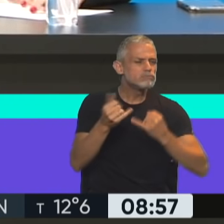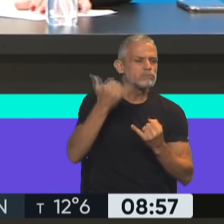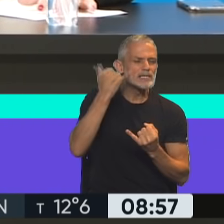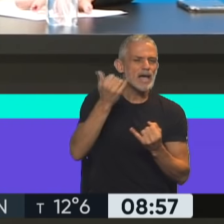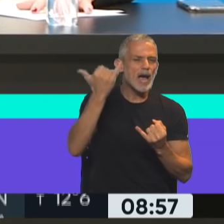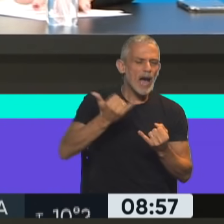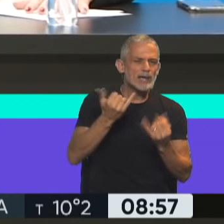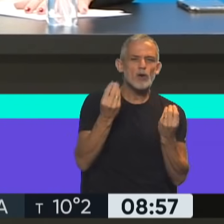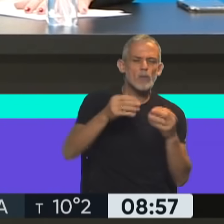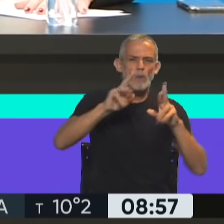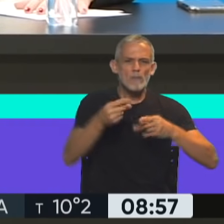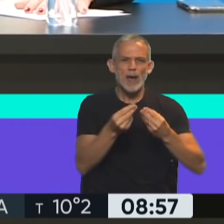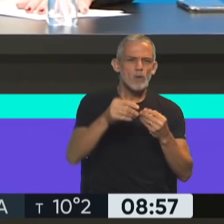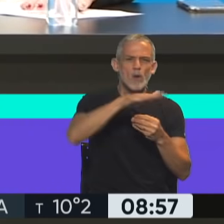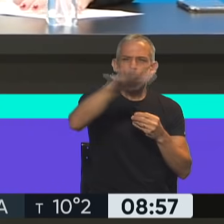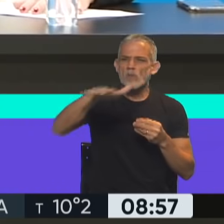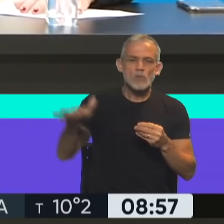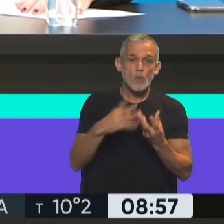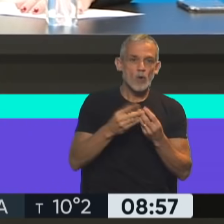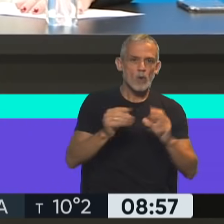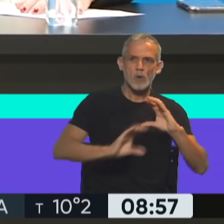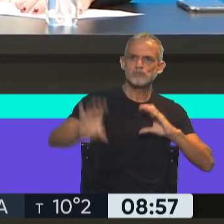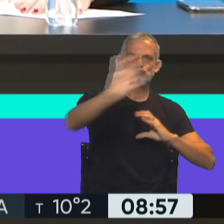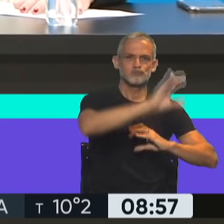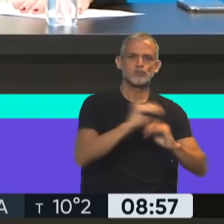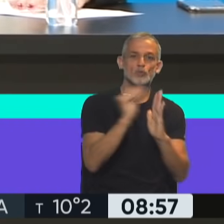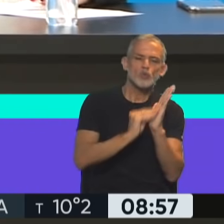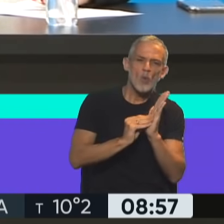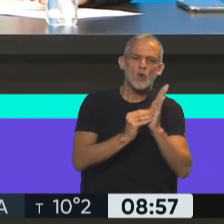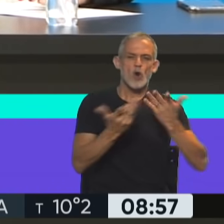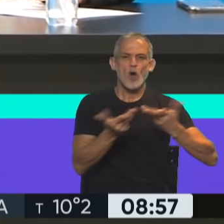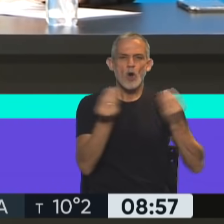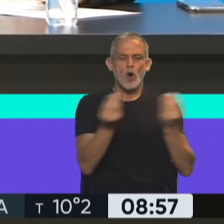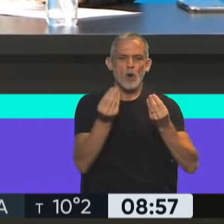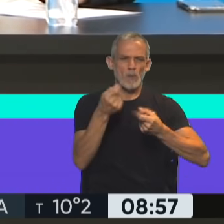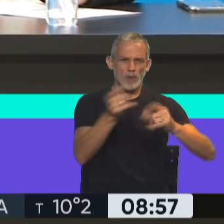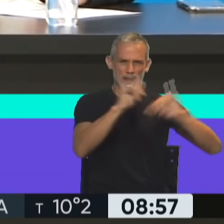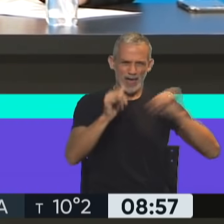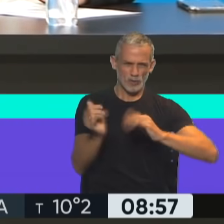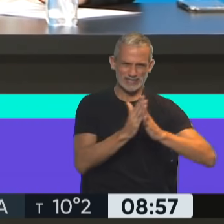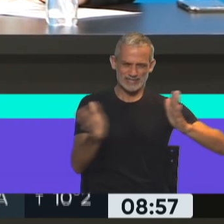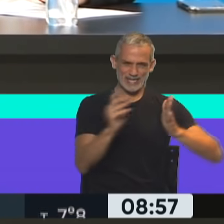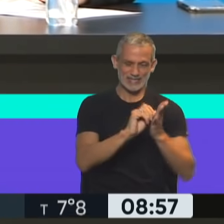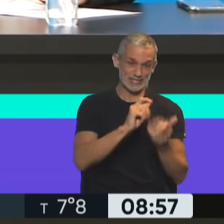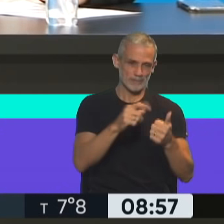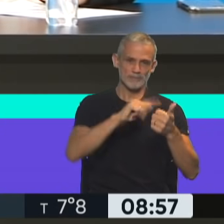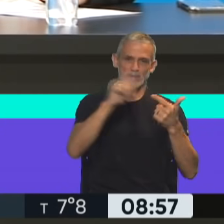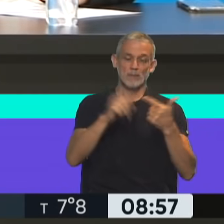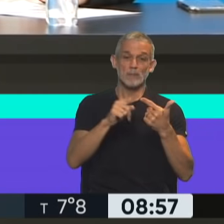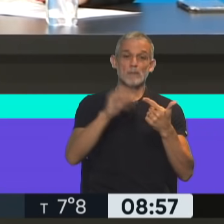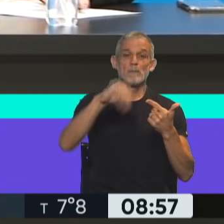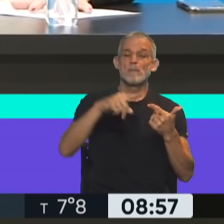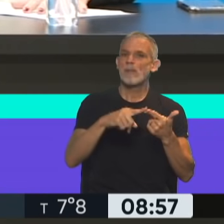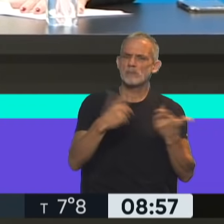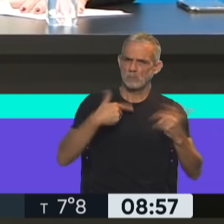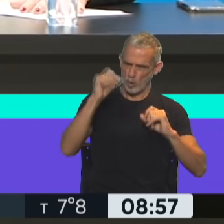tiene diagramado con cada jurisdicción de qué manera será la disposición de turnos, en qué momento y demás. Y además también preguntarle algo que llama